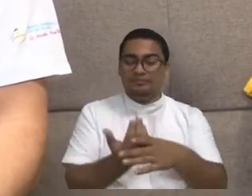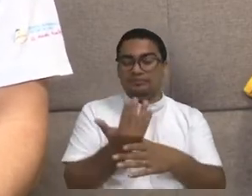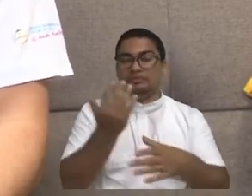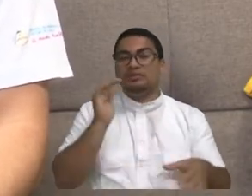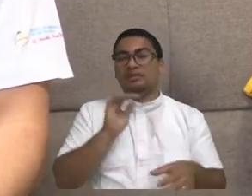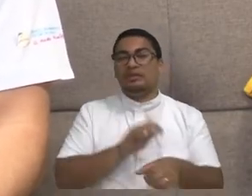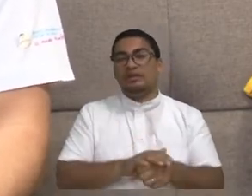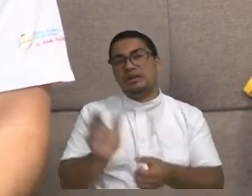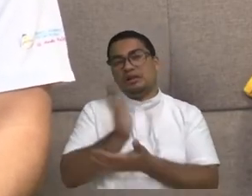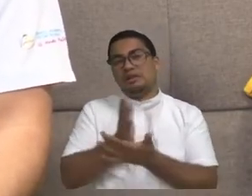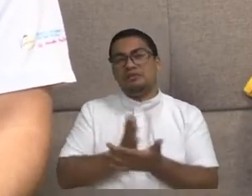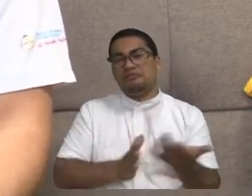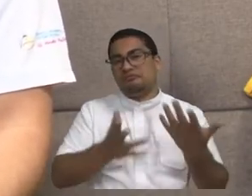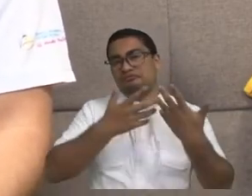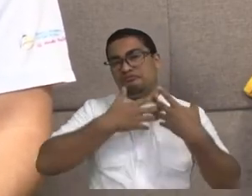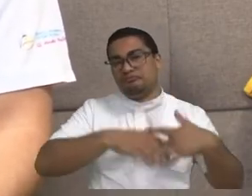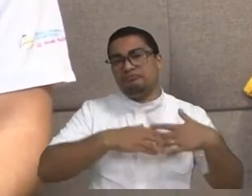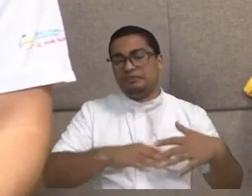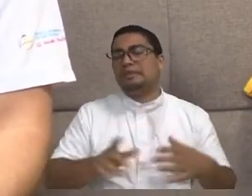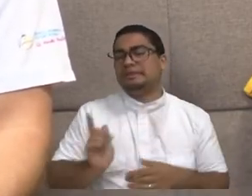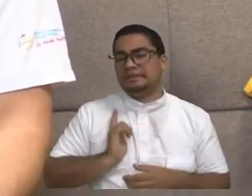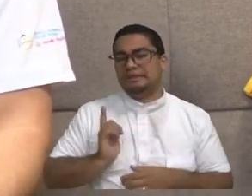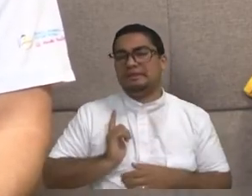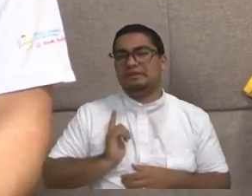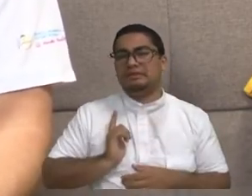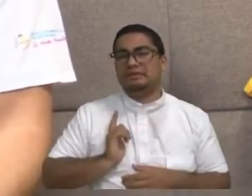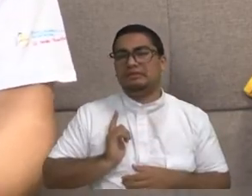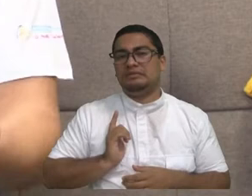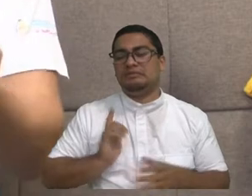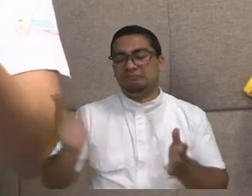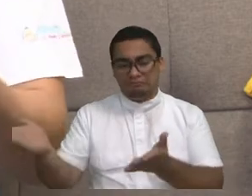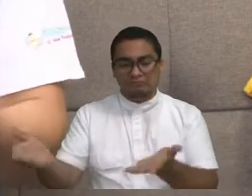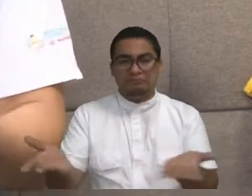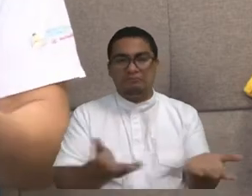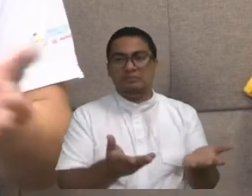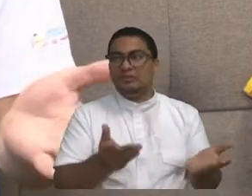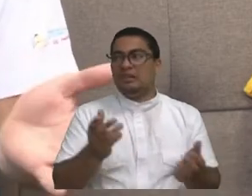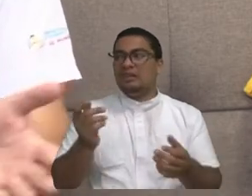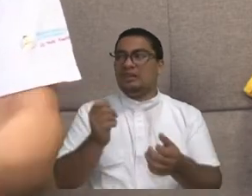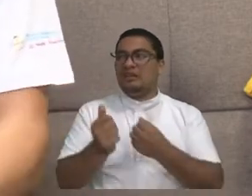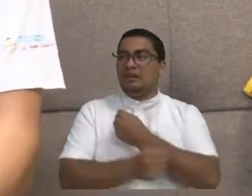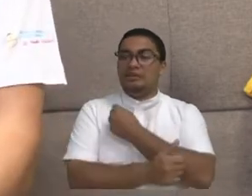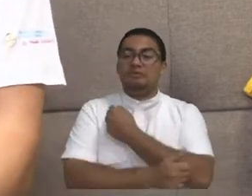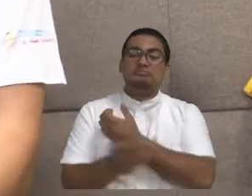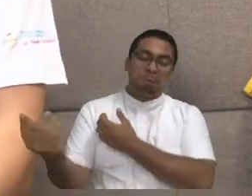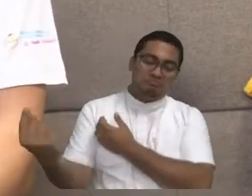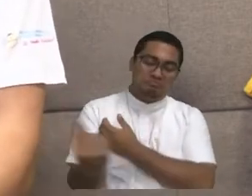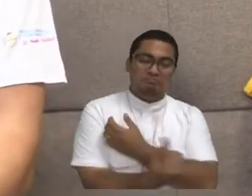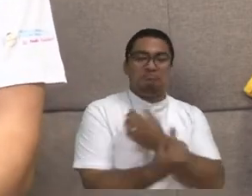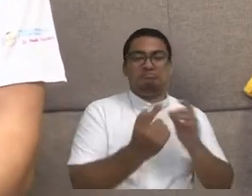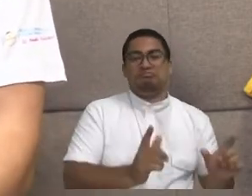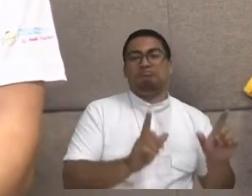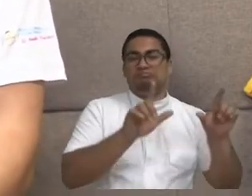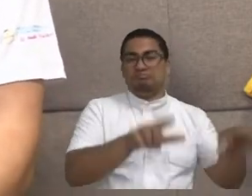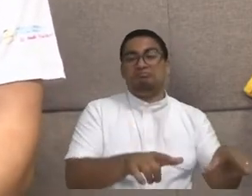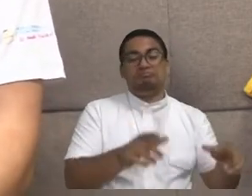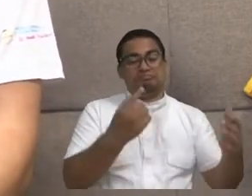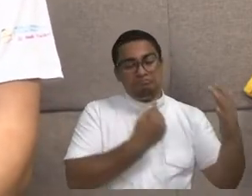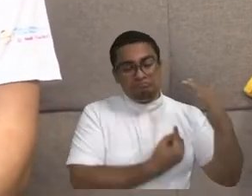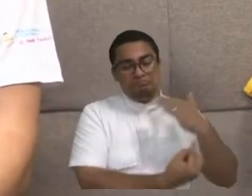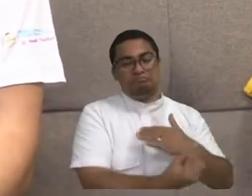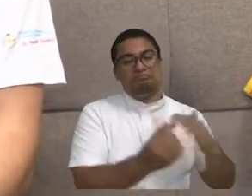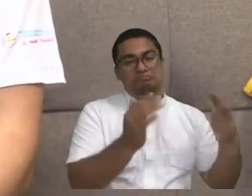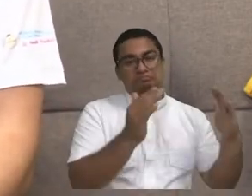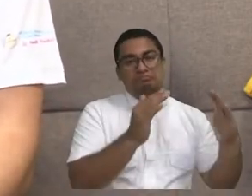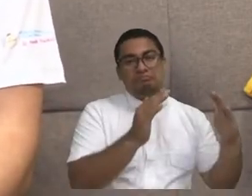algunos centros industriales que tienen acceso a internado que el joven puede llegar y tampoco pues pagar por eso es gratuito